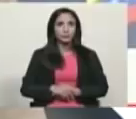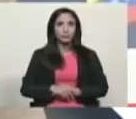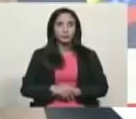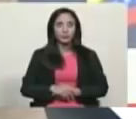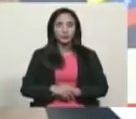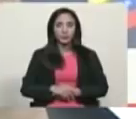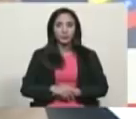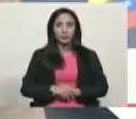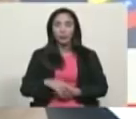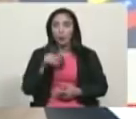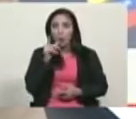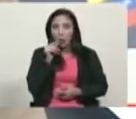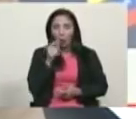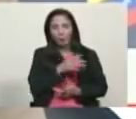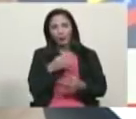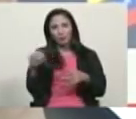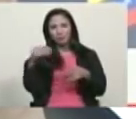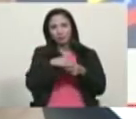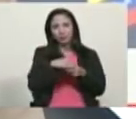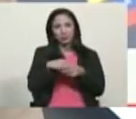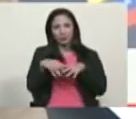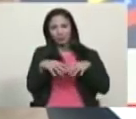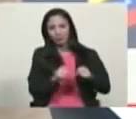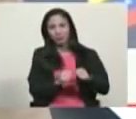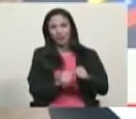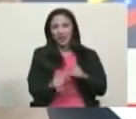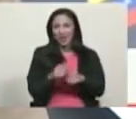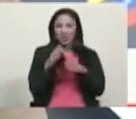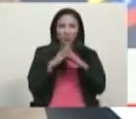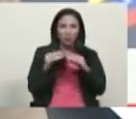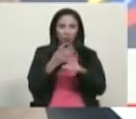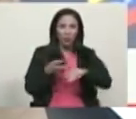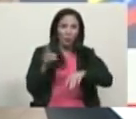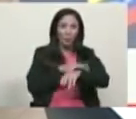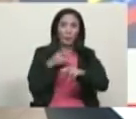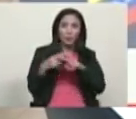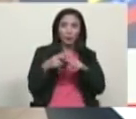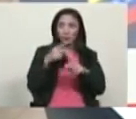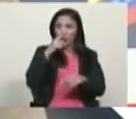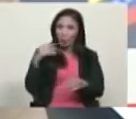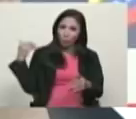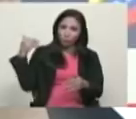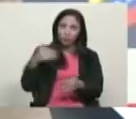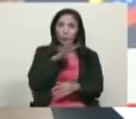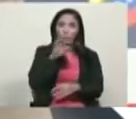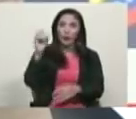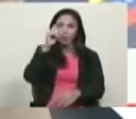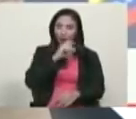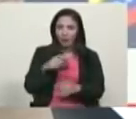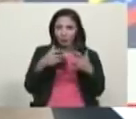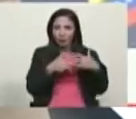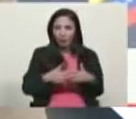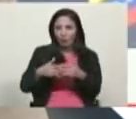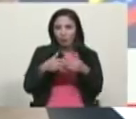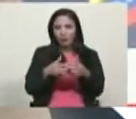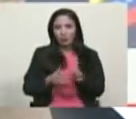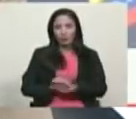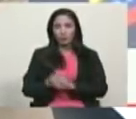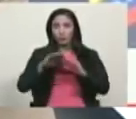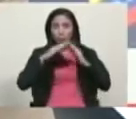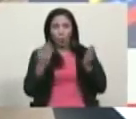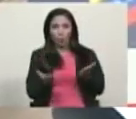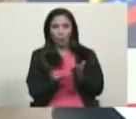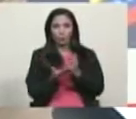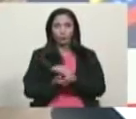extremista, involucrado en todas las operaciones sucias durante los últimos 40 años del imperio estadounidense en el mundo.